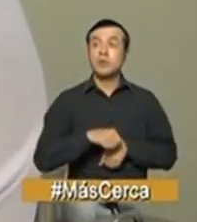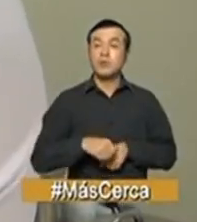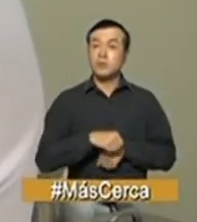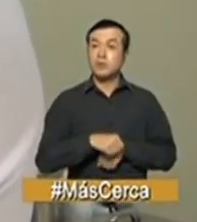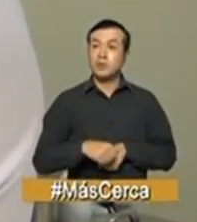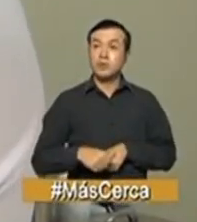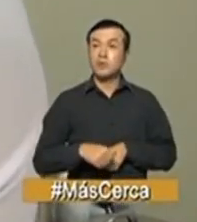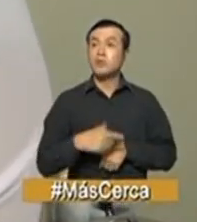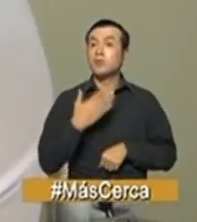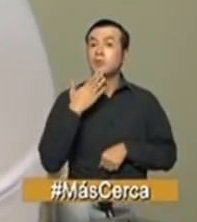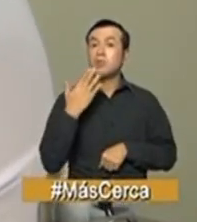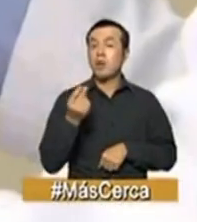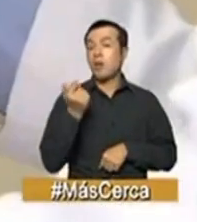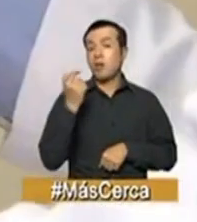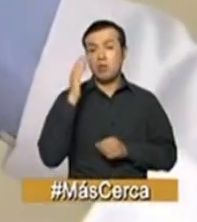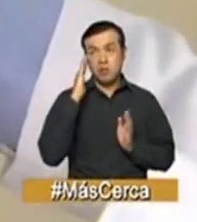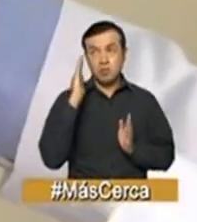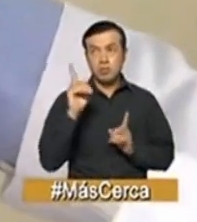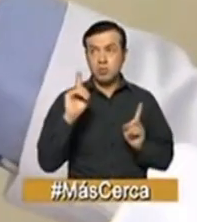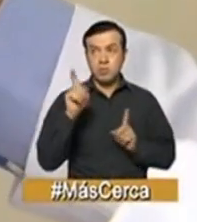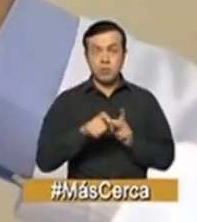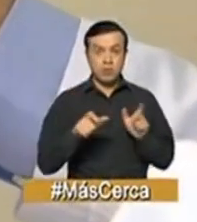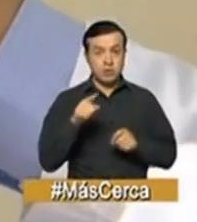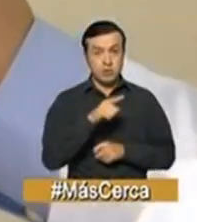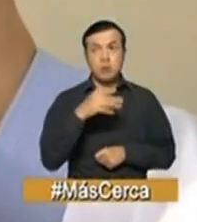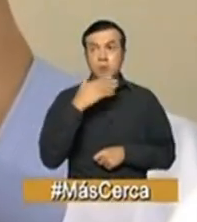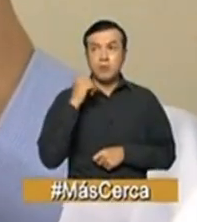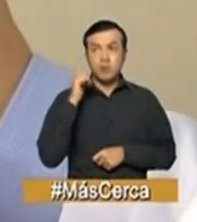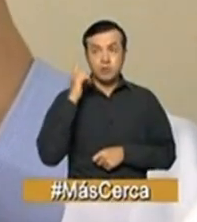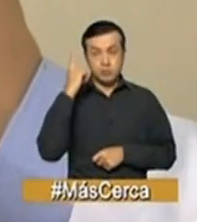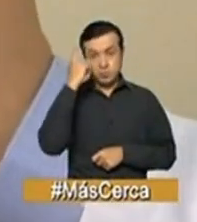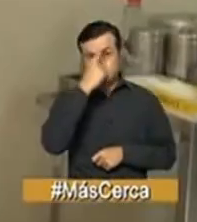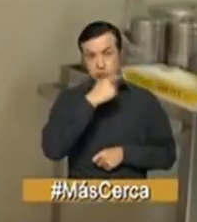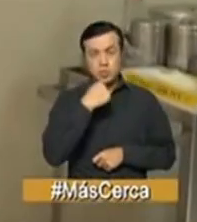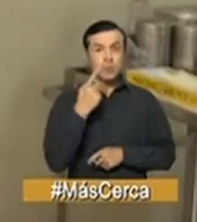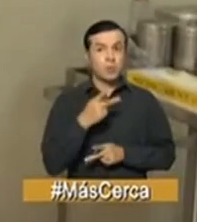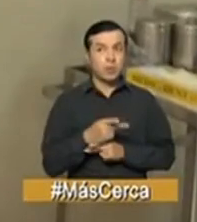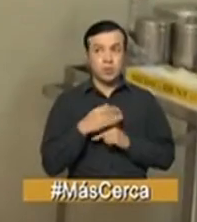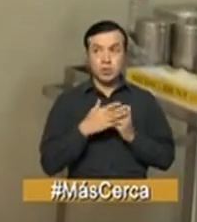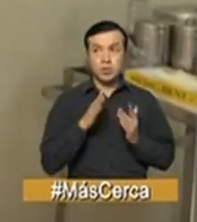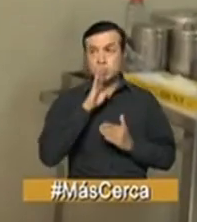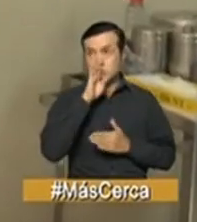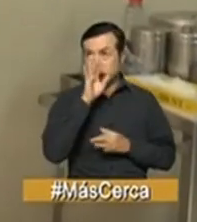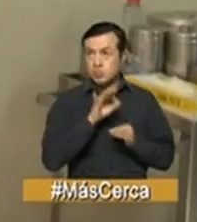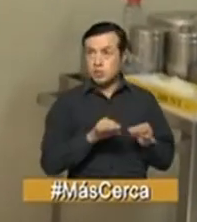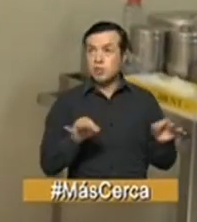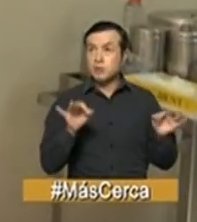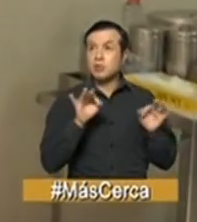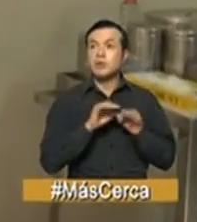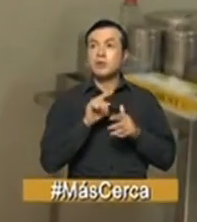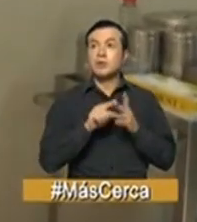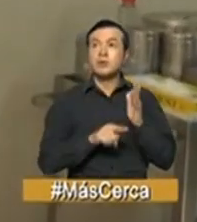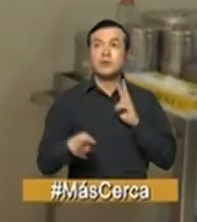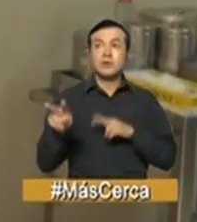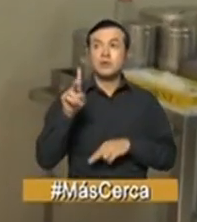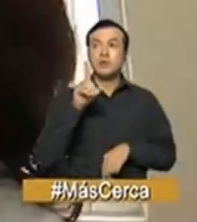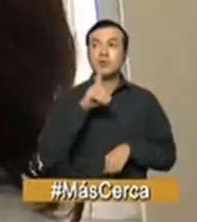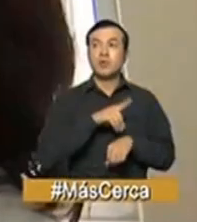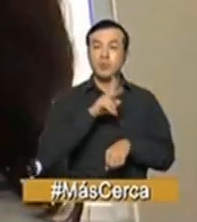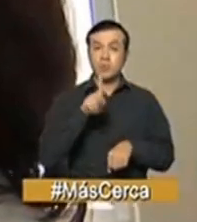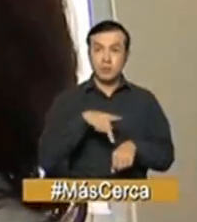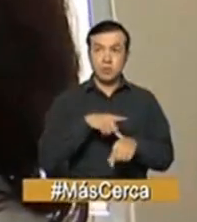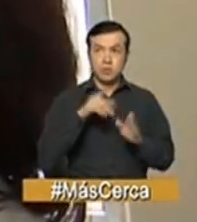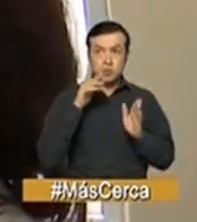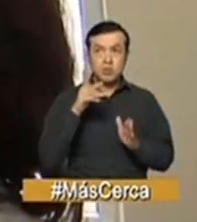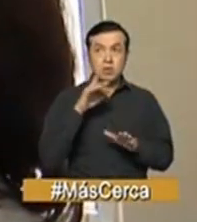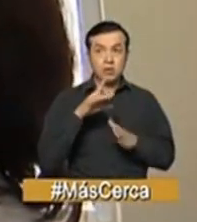estética no debe ser tomada a la ligera por quienes buscan mejorar su aspecto físico. Siempre esta práctica debe realizarse por profesionales, quienes